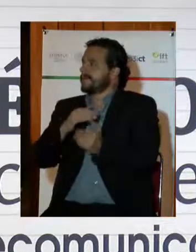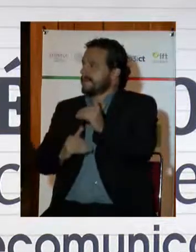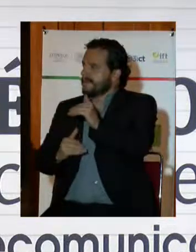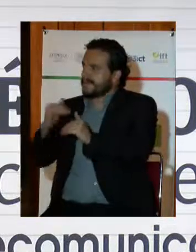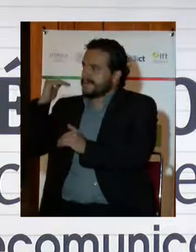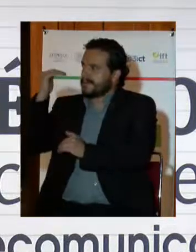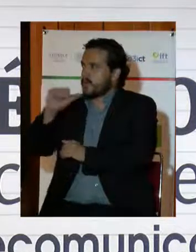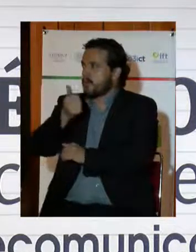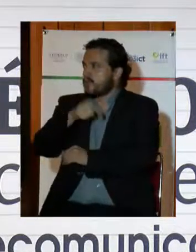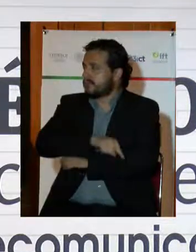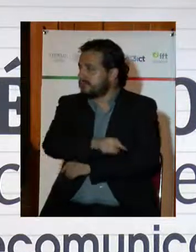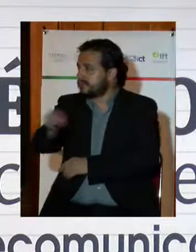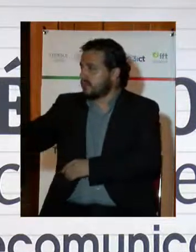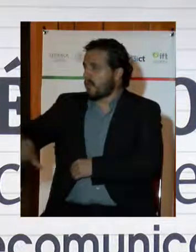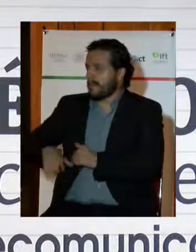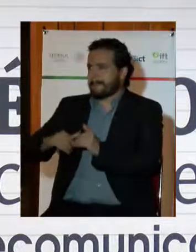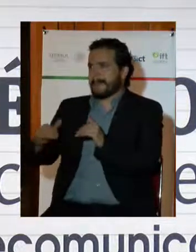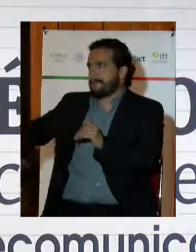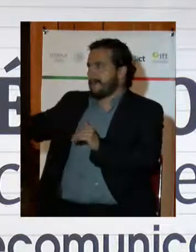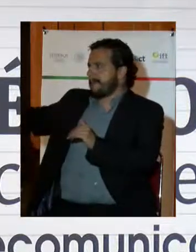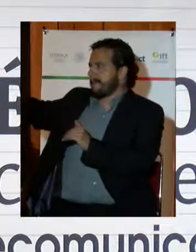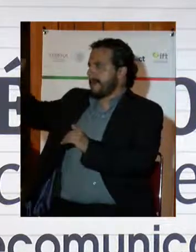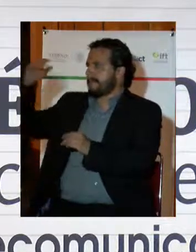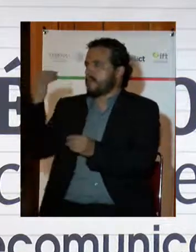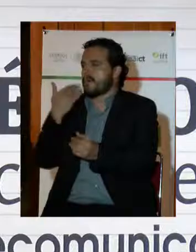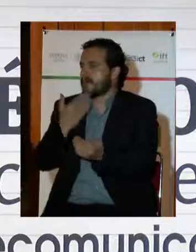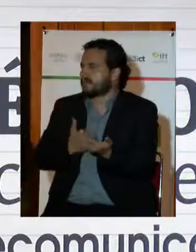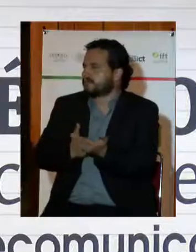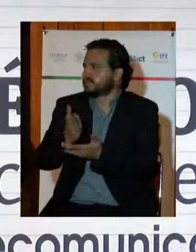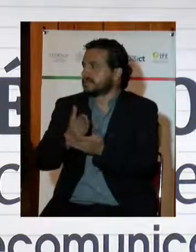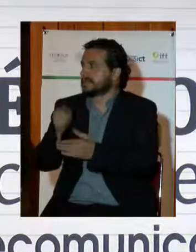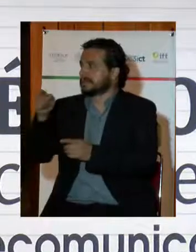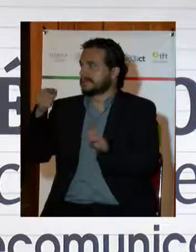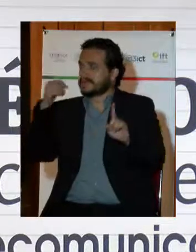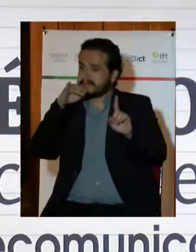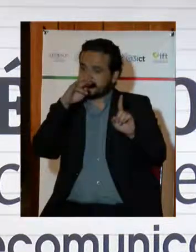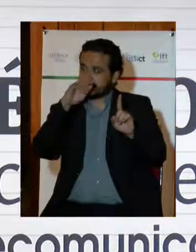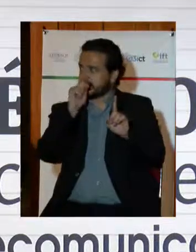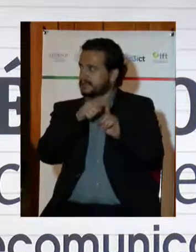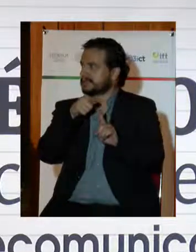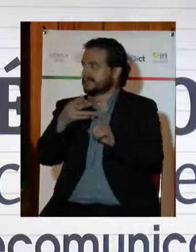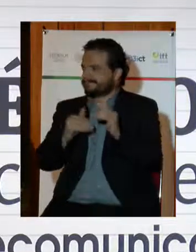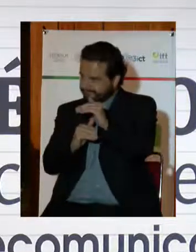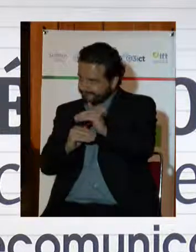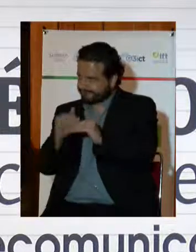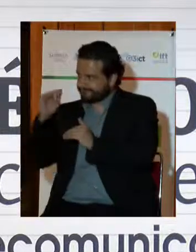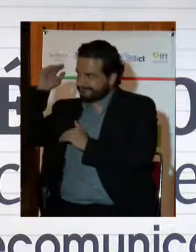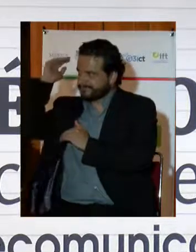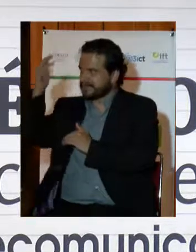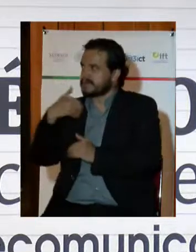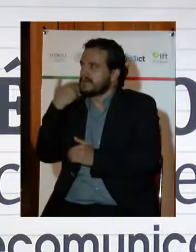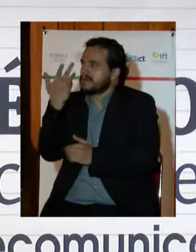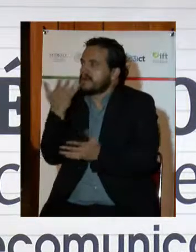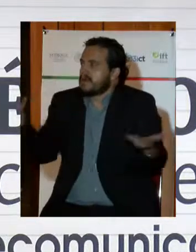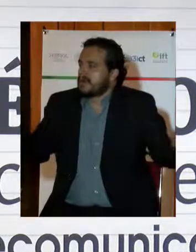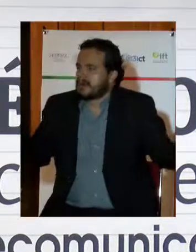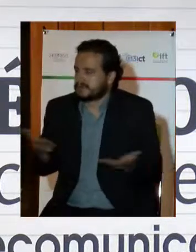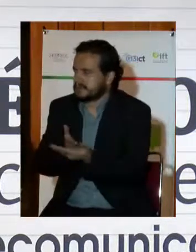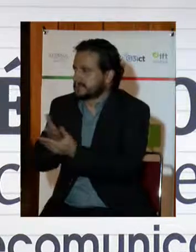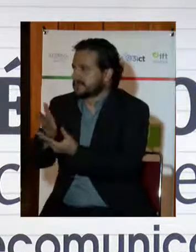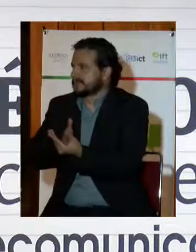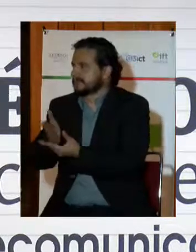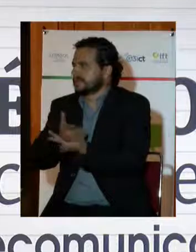portales públicos, una política laboral incluyente que permita y que acoja y